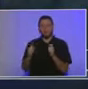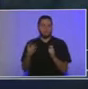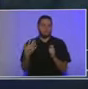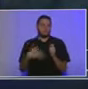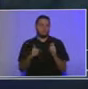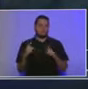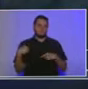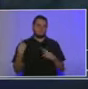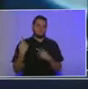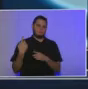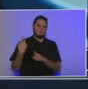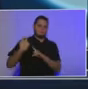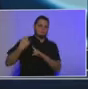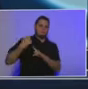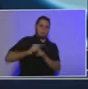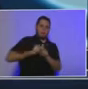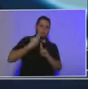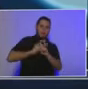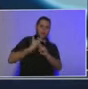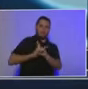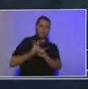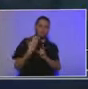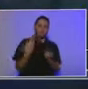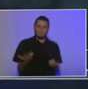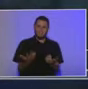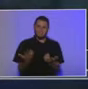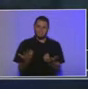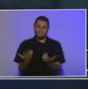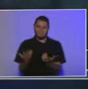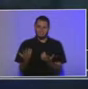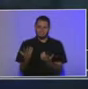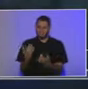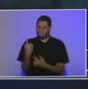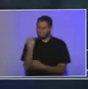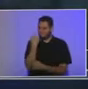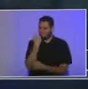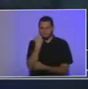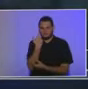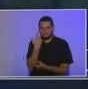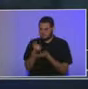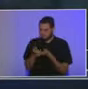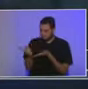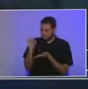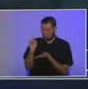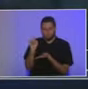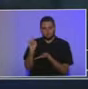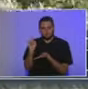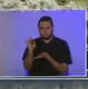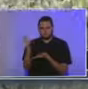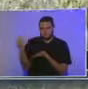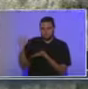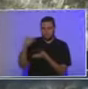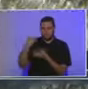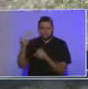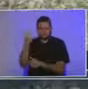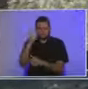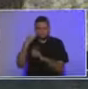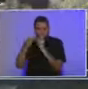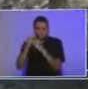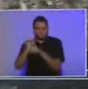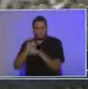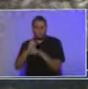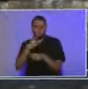señora. Oye, tan reciente como la semana pasada aquí los exsecretarios dijeron varias opciones. Miren, adelanten